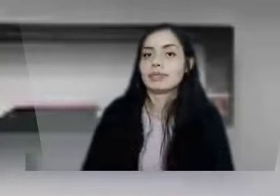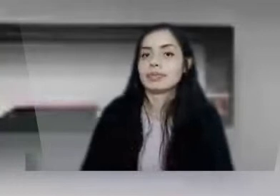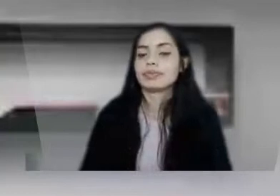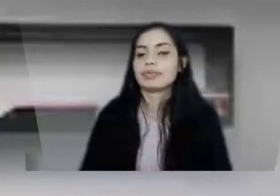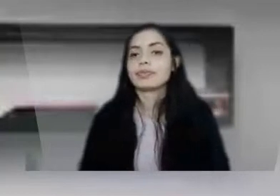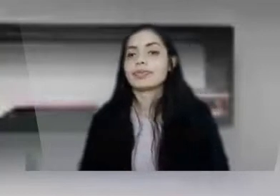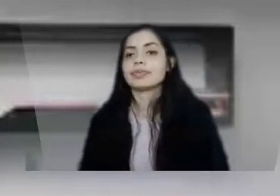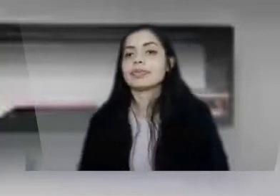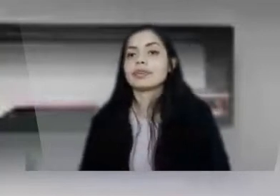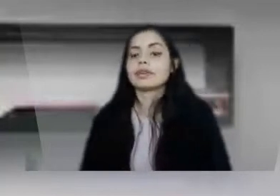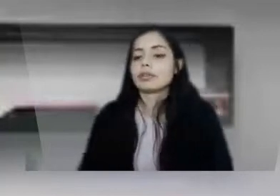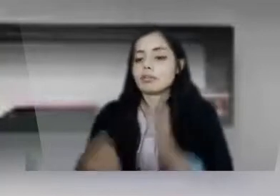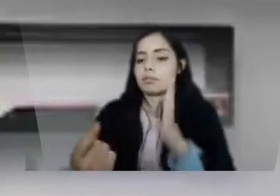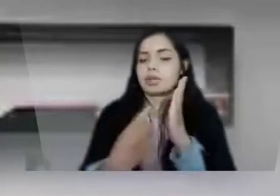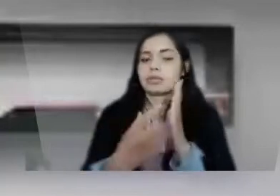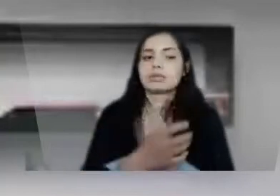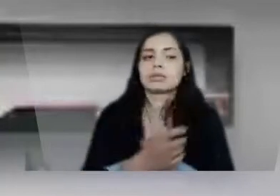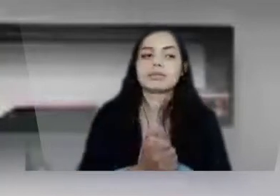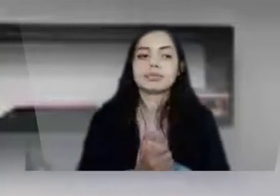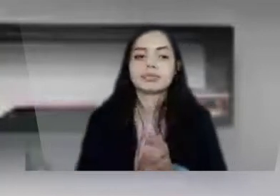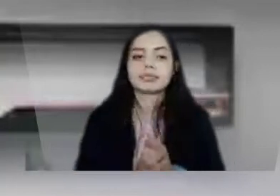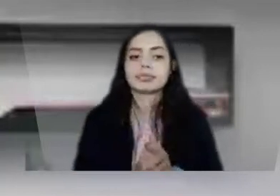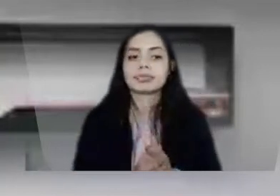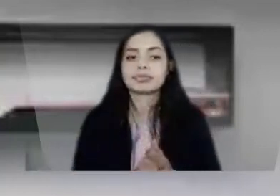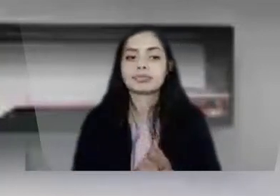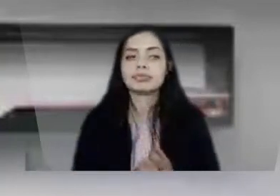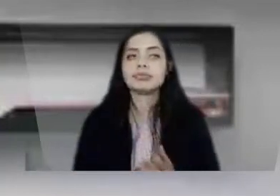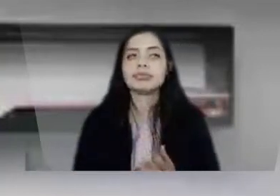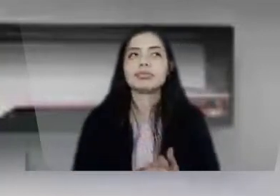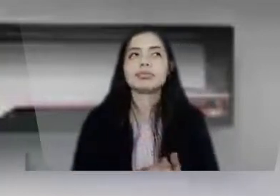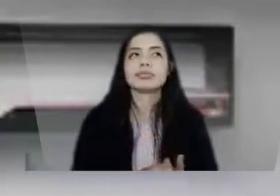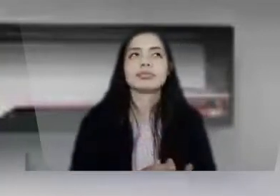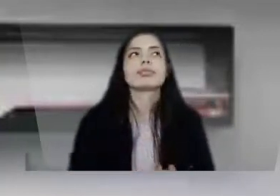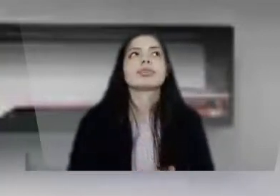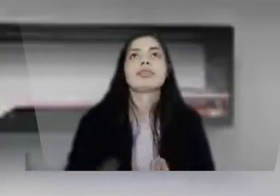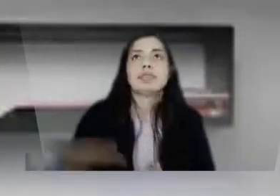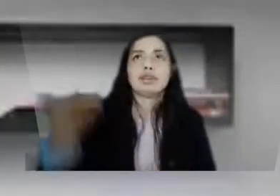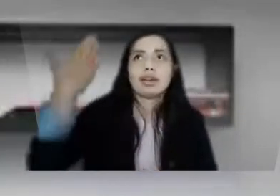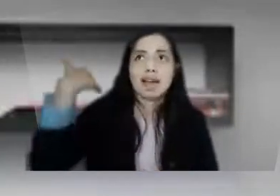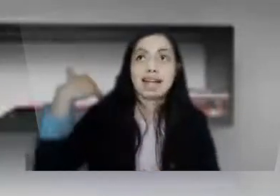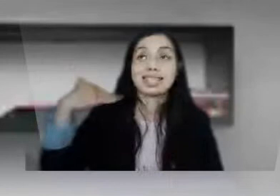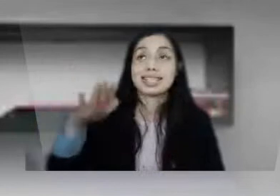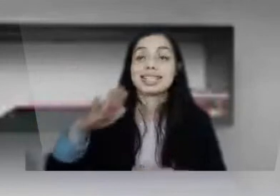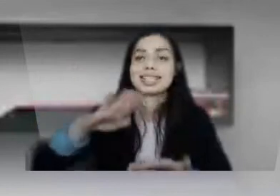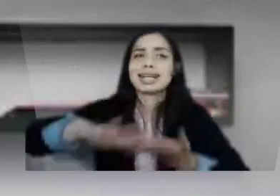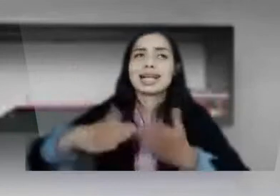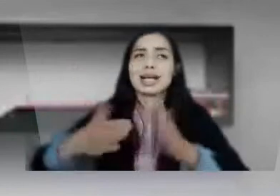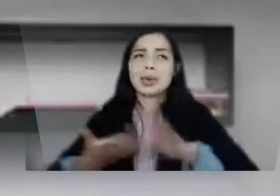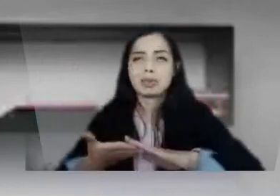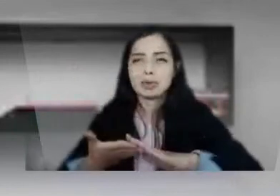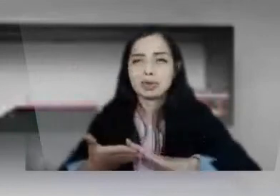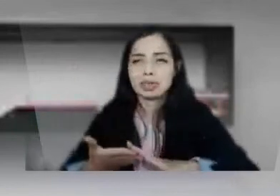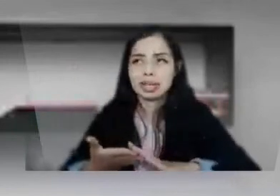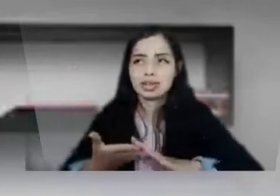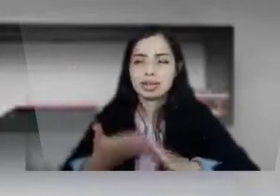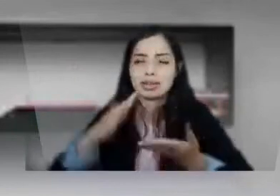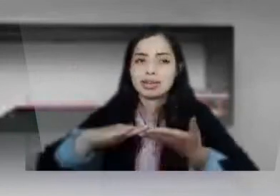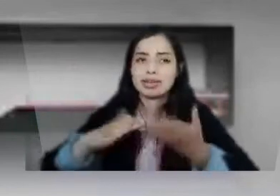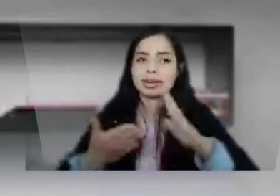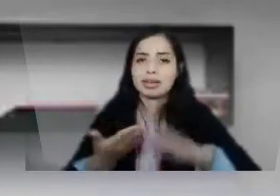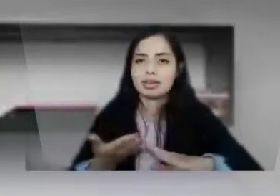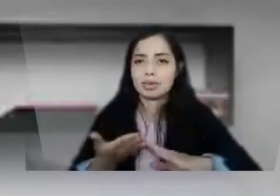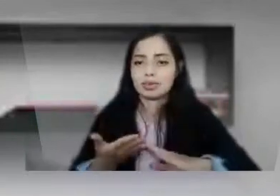realiza algún tipo de trabajo de educación ambiental? ¿Cómo es ese proceso que sucede antes de llegar como